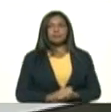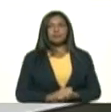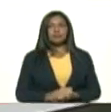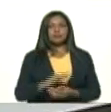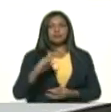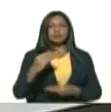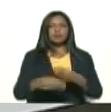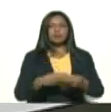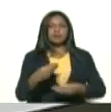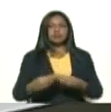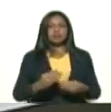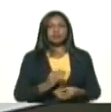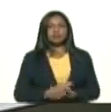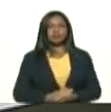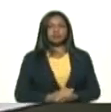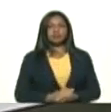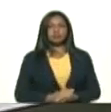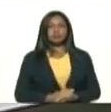hecho.